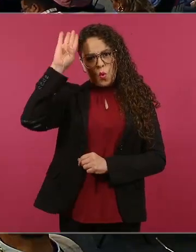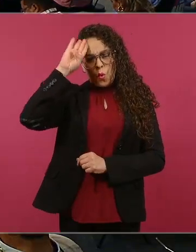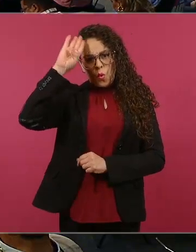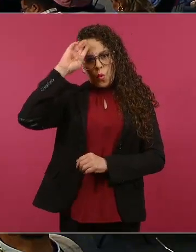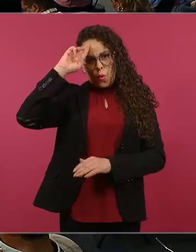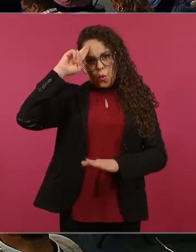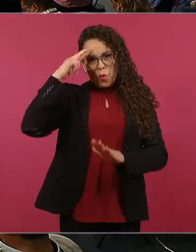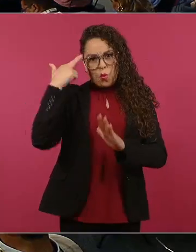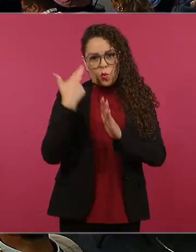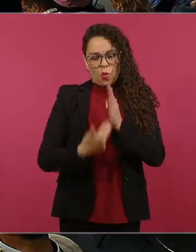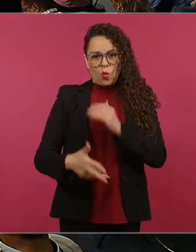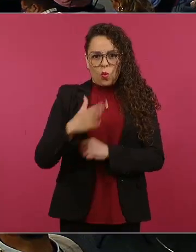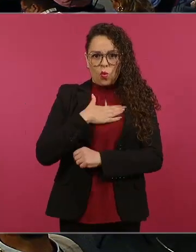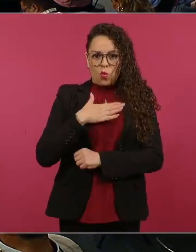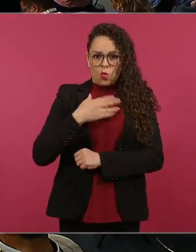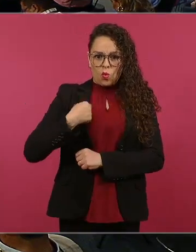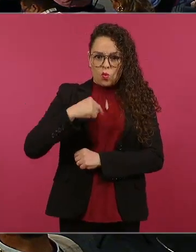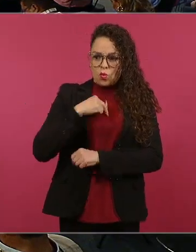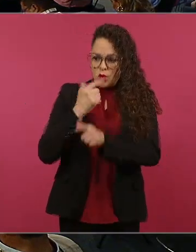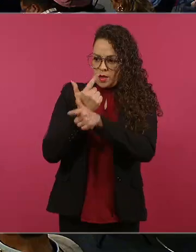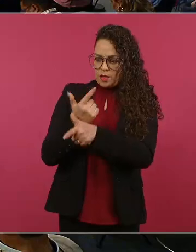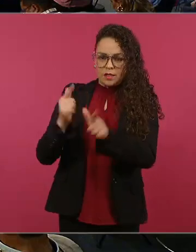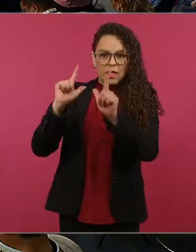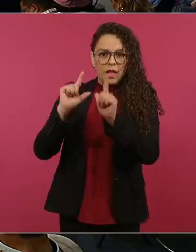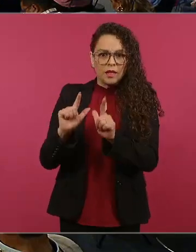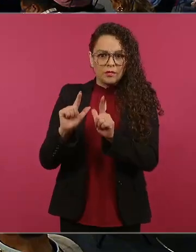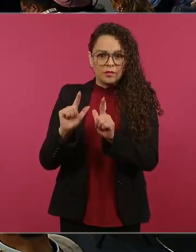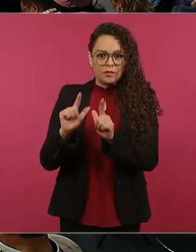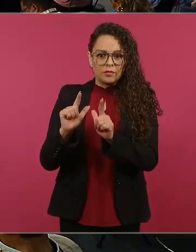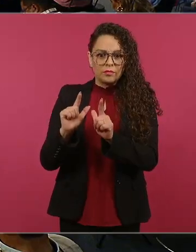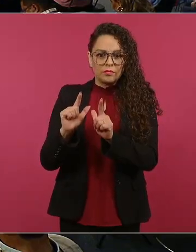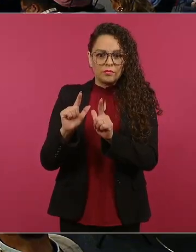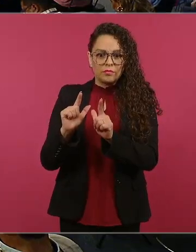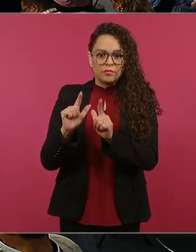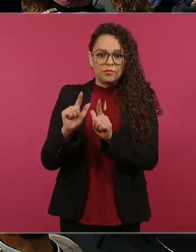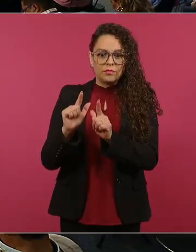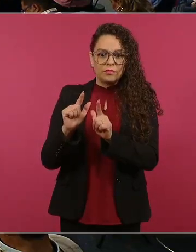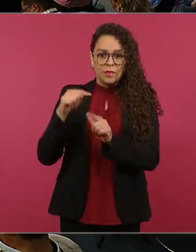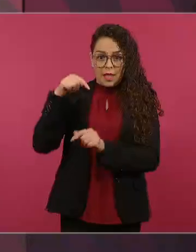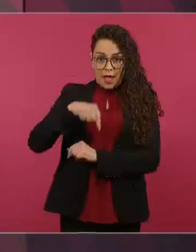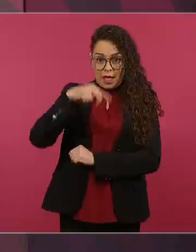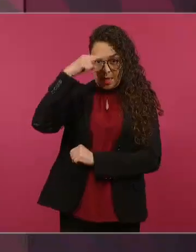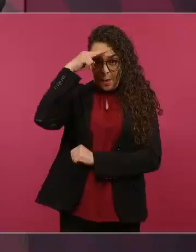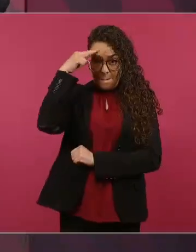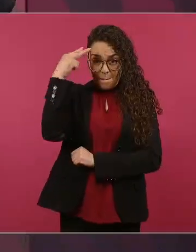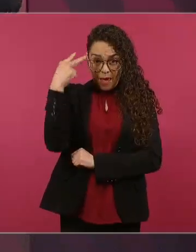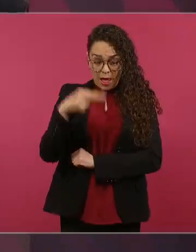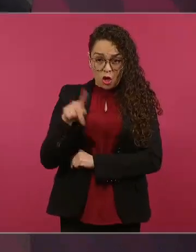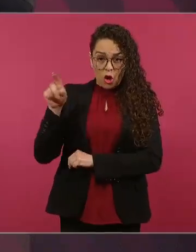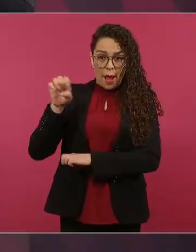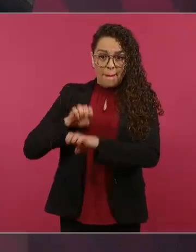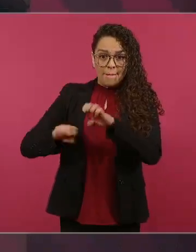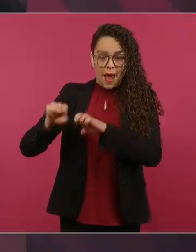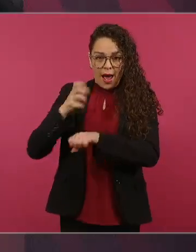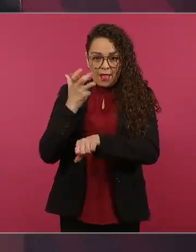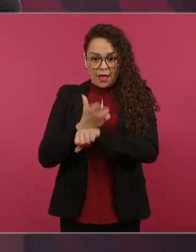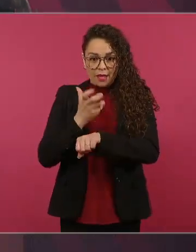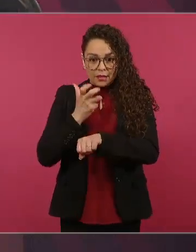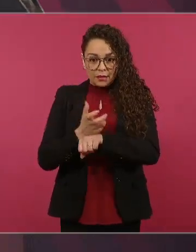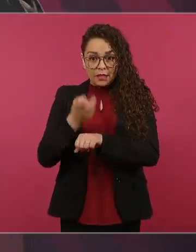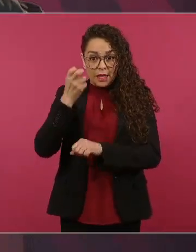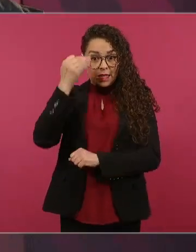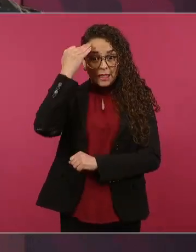nuestra soberanía. Desde la embajada de Estados Unidos en México, en el tiempo de Calderón, se daban